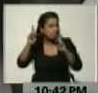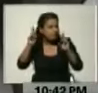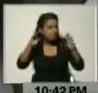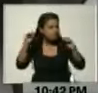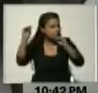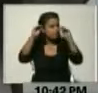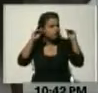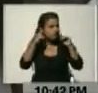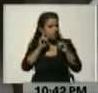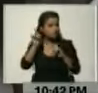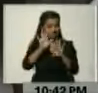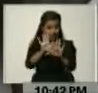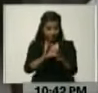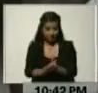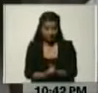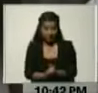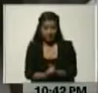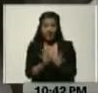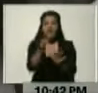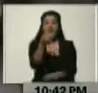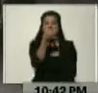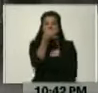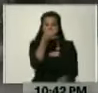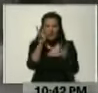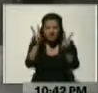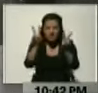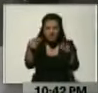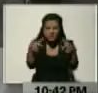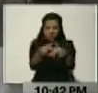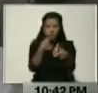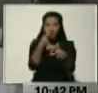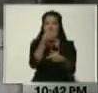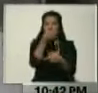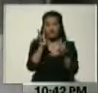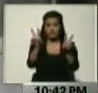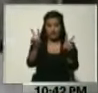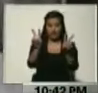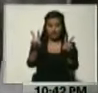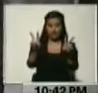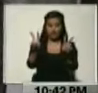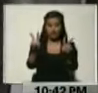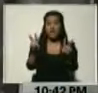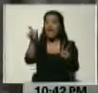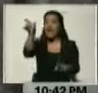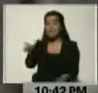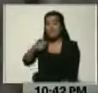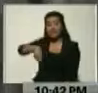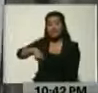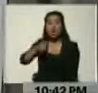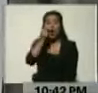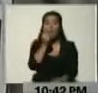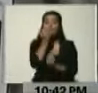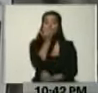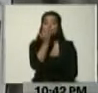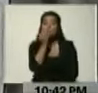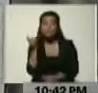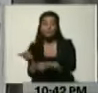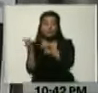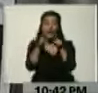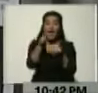El Partido Social Cristiano Copey, Luis, el presidente del Partido Social Cristiano Copey, Luis Herrera Camping, y el secretario general de esta